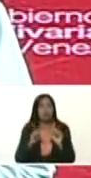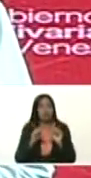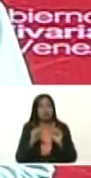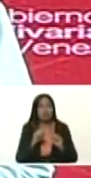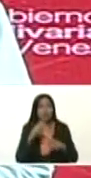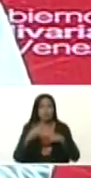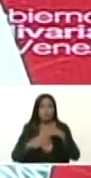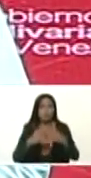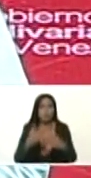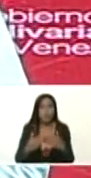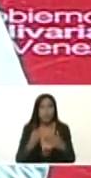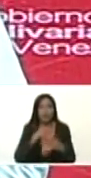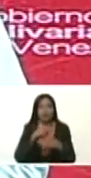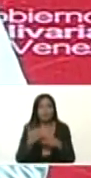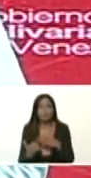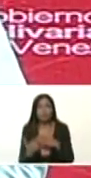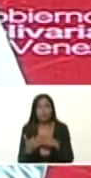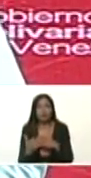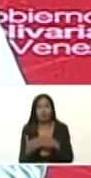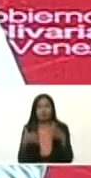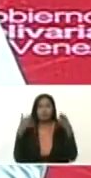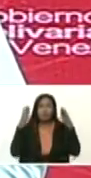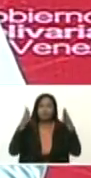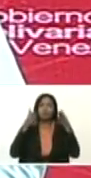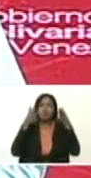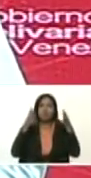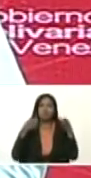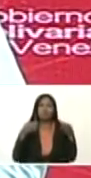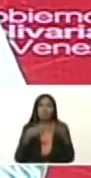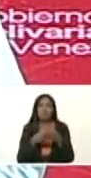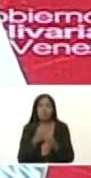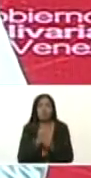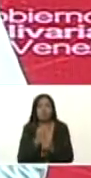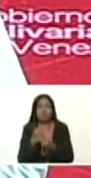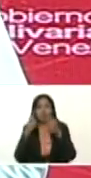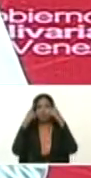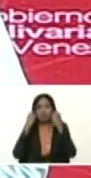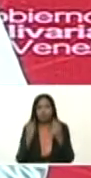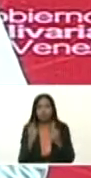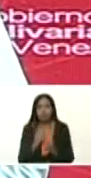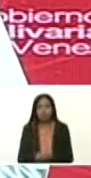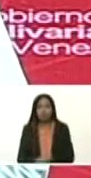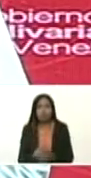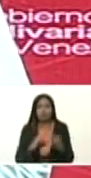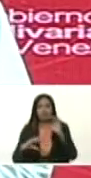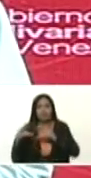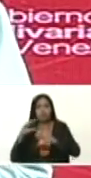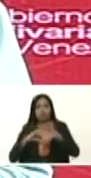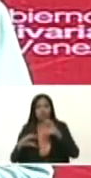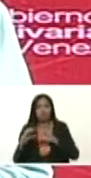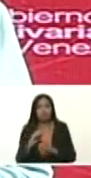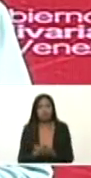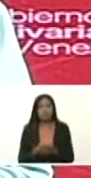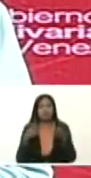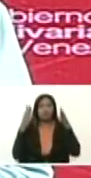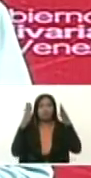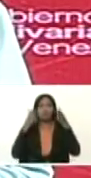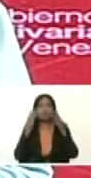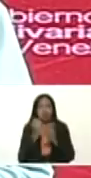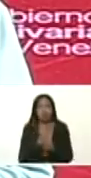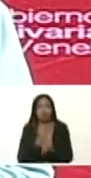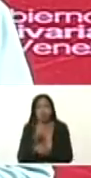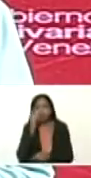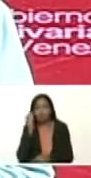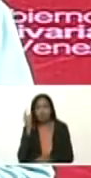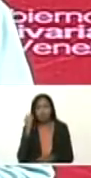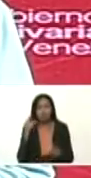avanzando en el plan de formar la clase obrera profesional y científica. Formar a los